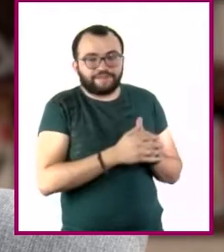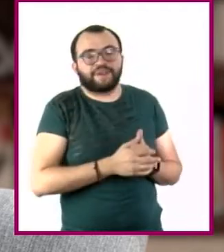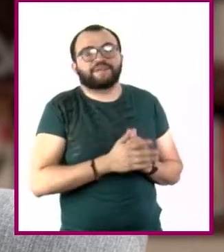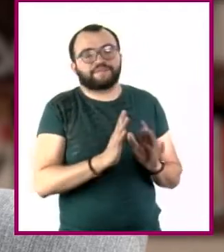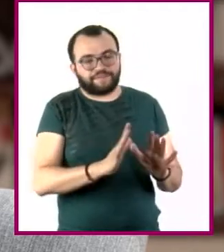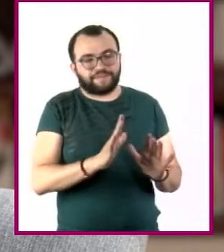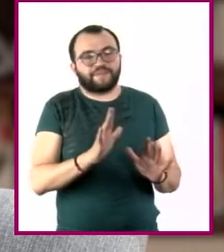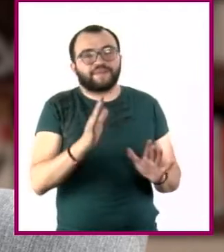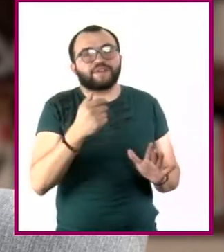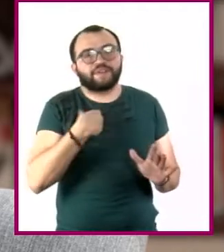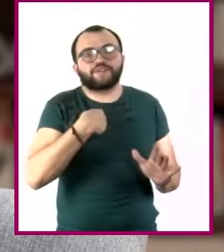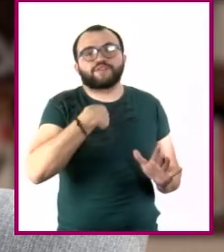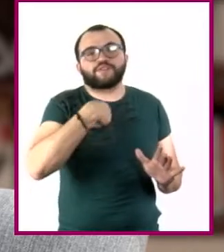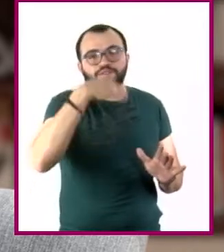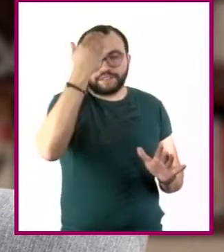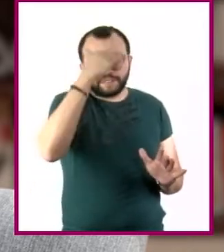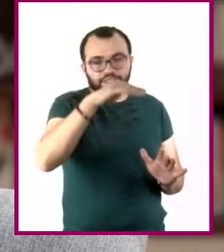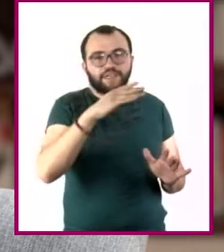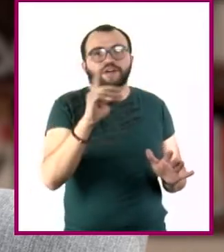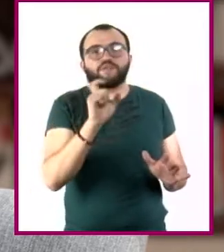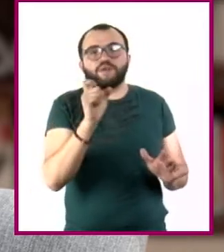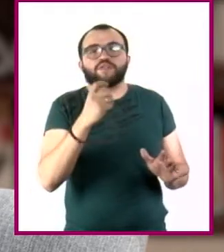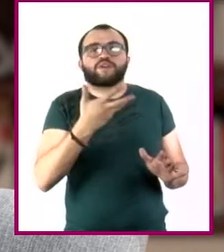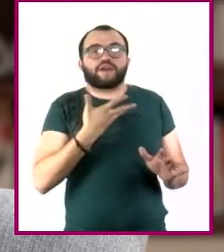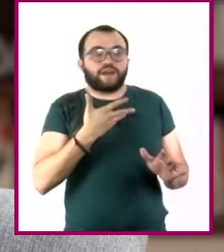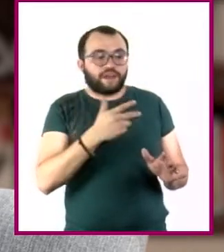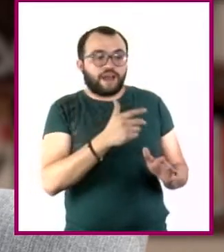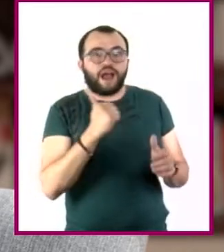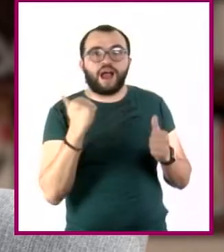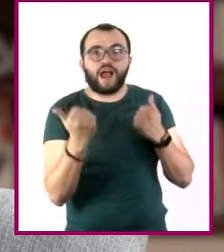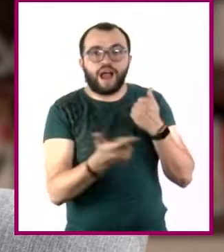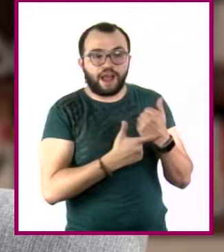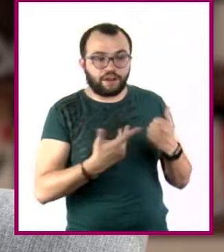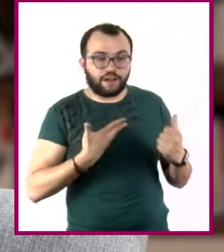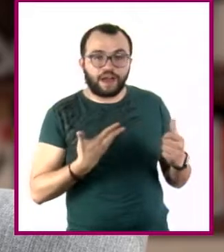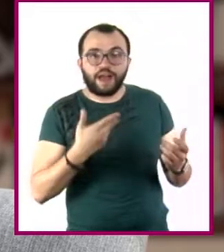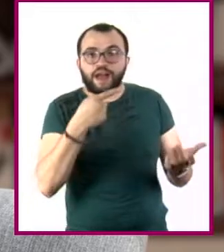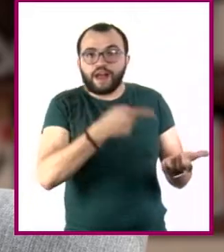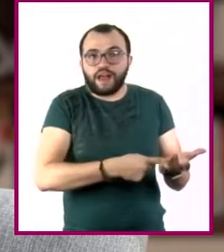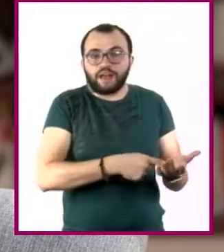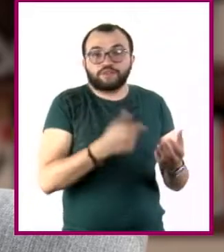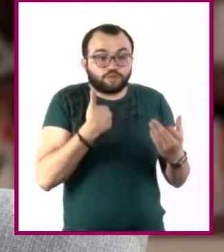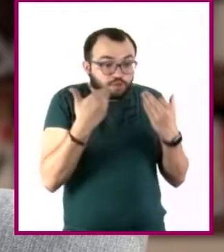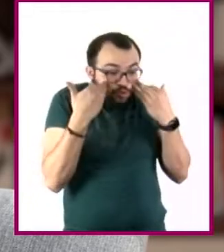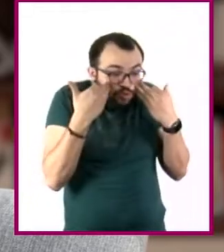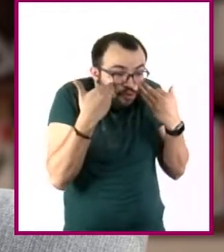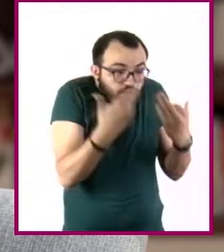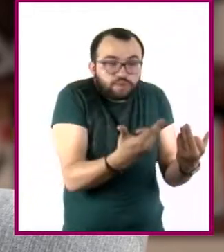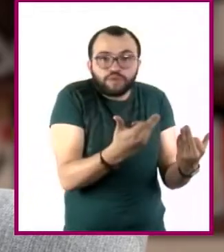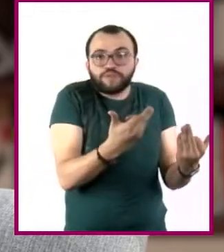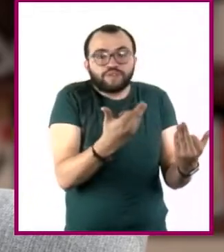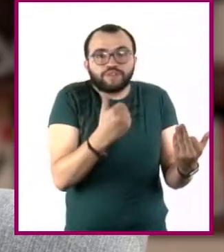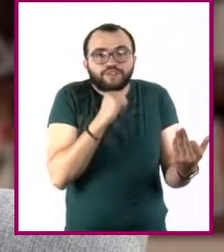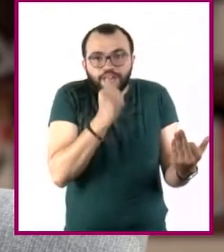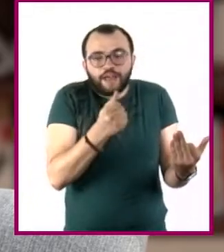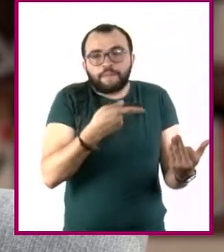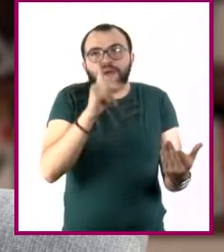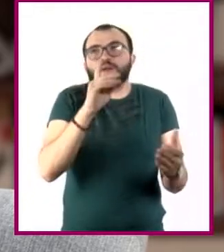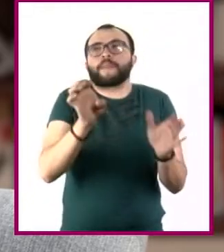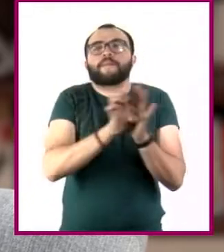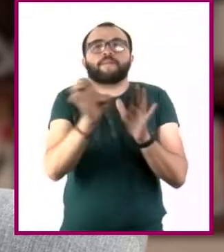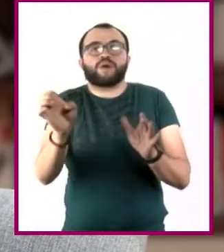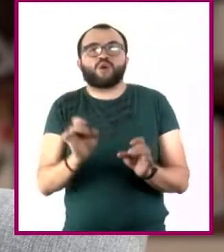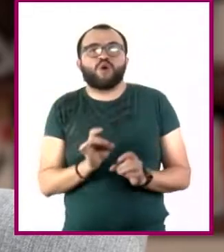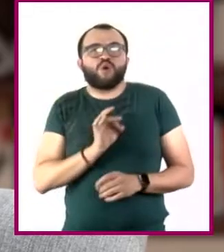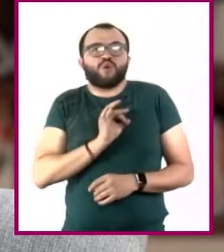es problemático decir que algo existe sin percibirlo, como pasa con los dolores y el sabor de los pasteles. Pero